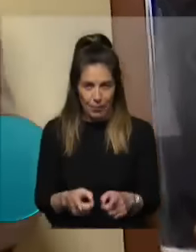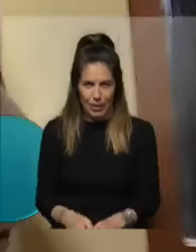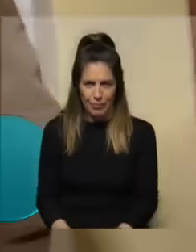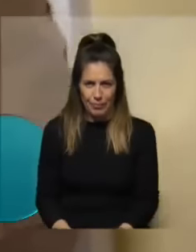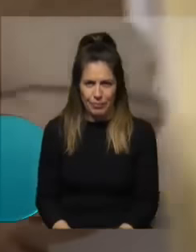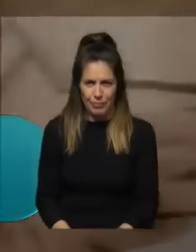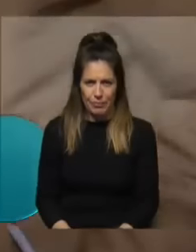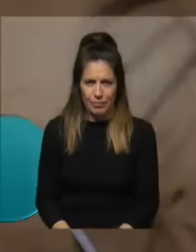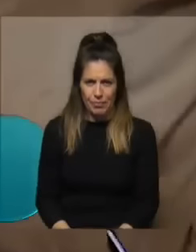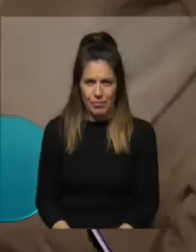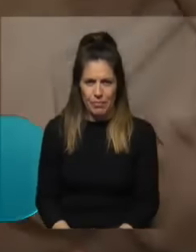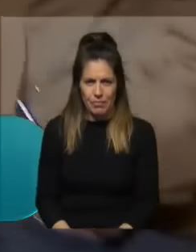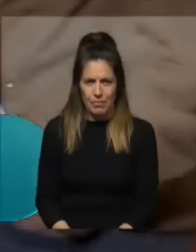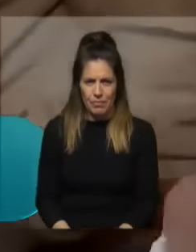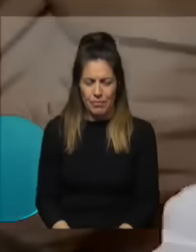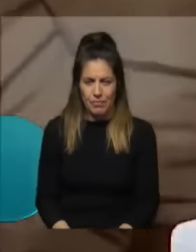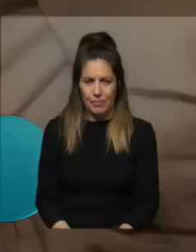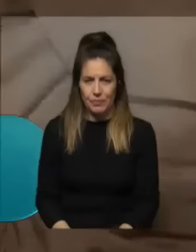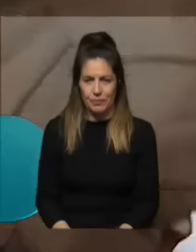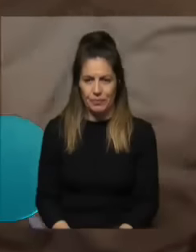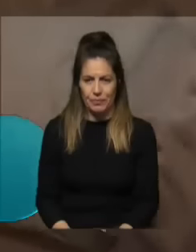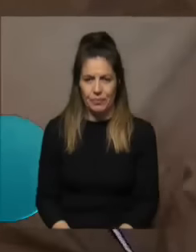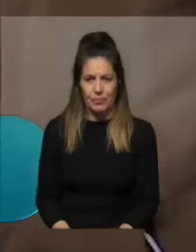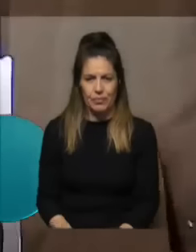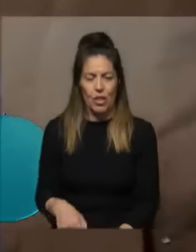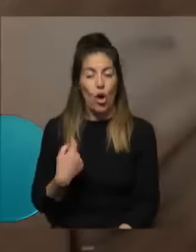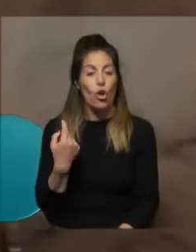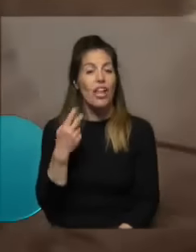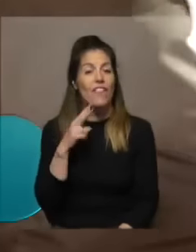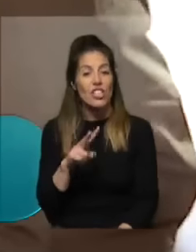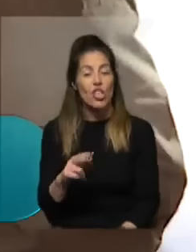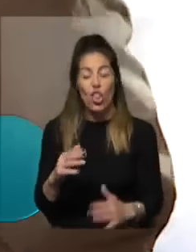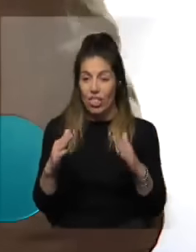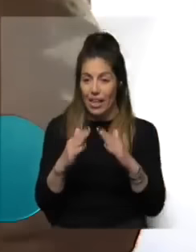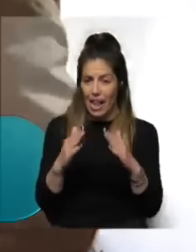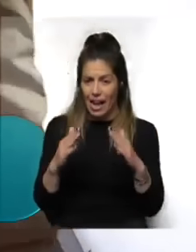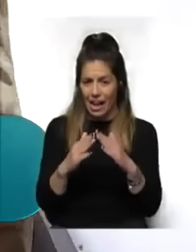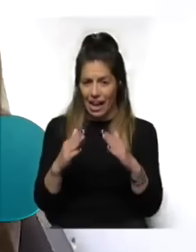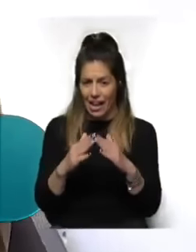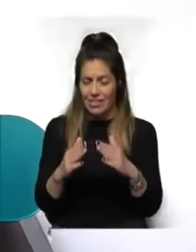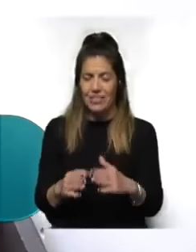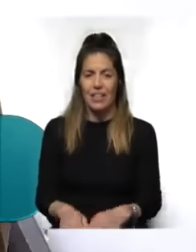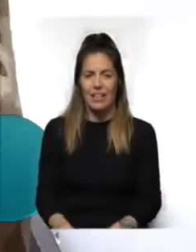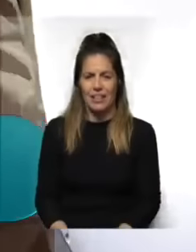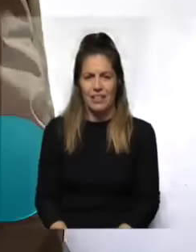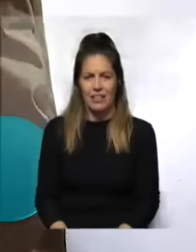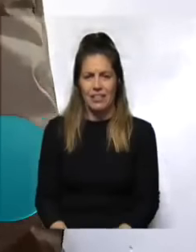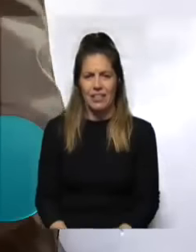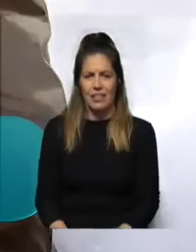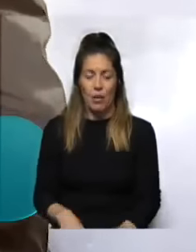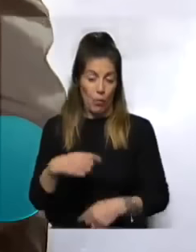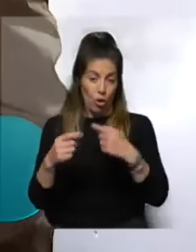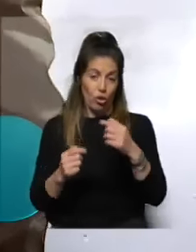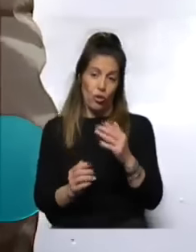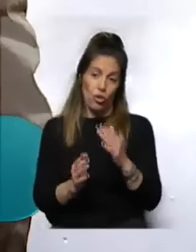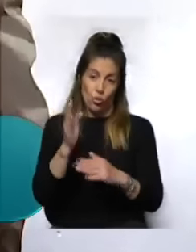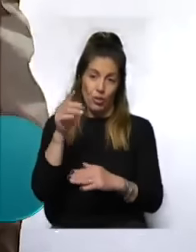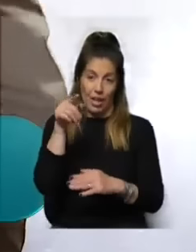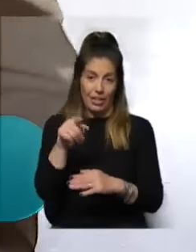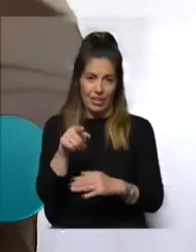acá tenés otra visión de la casa, Y si querés subimos, pero ahí es el